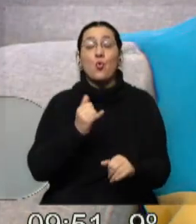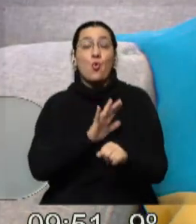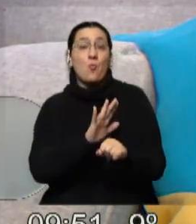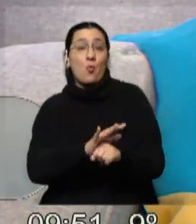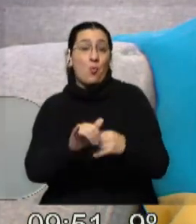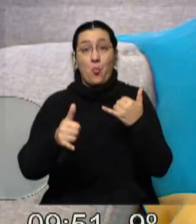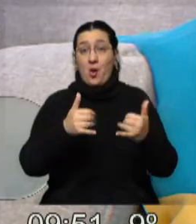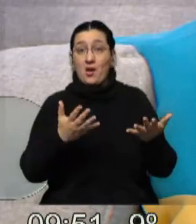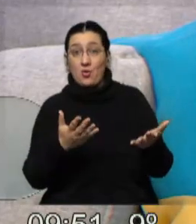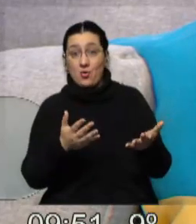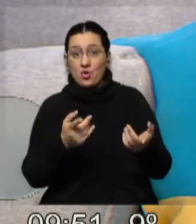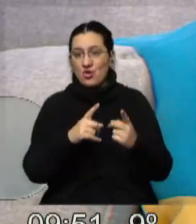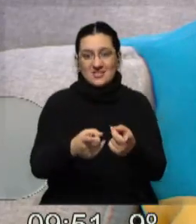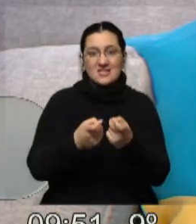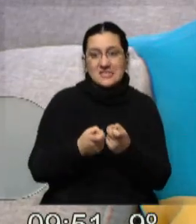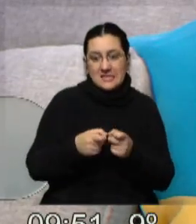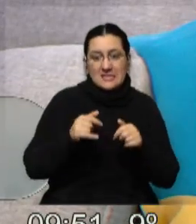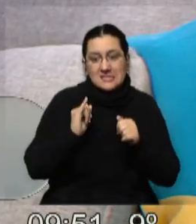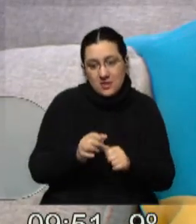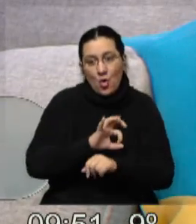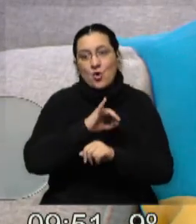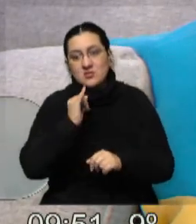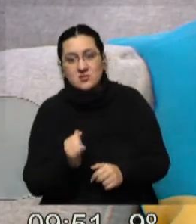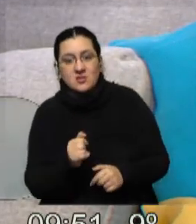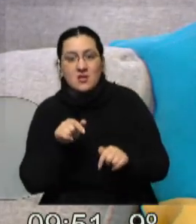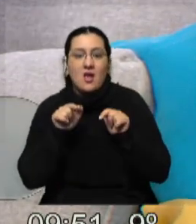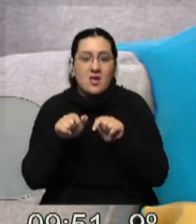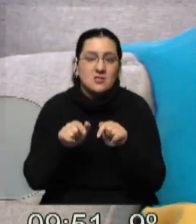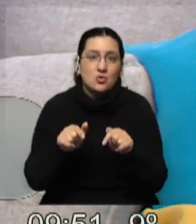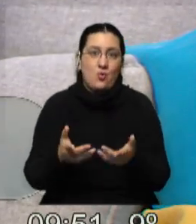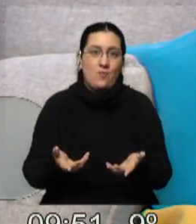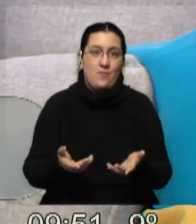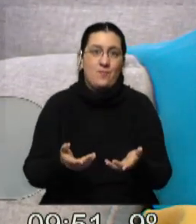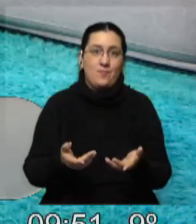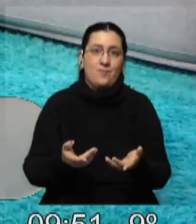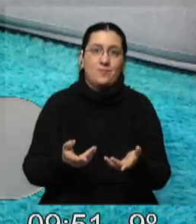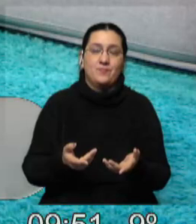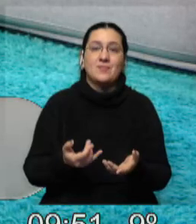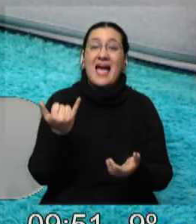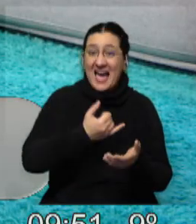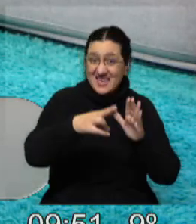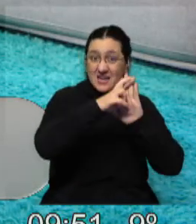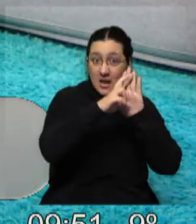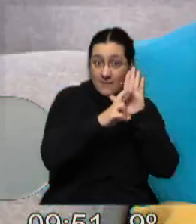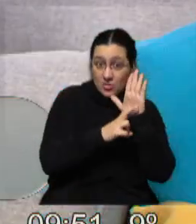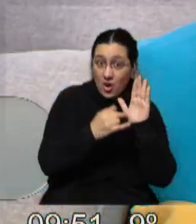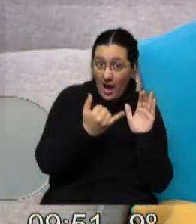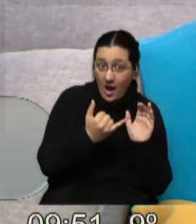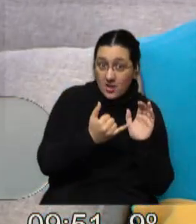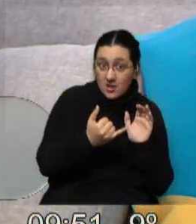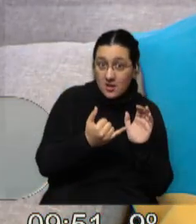varias prácticas y no necesariamente ser sado o ser masoquista. ¿Sí? ¿Hay reglamentos? Bueno,